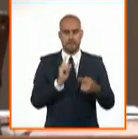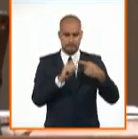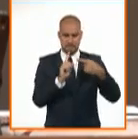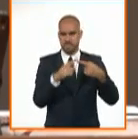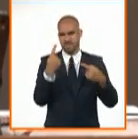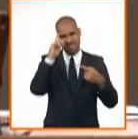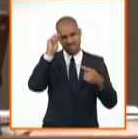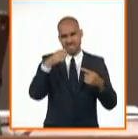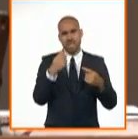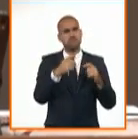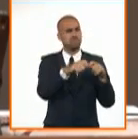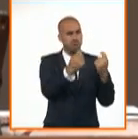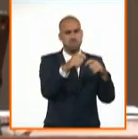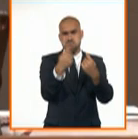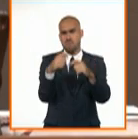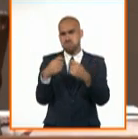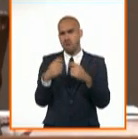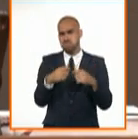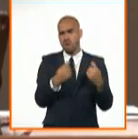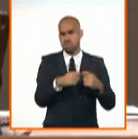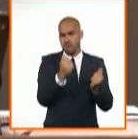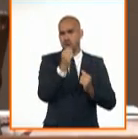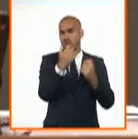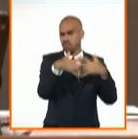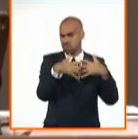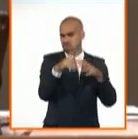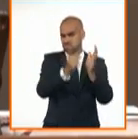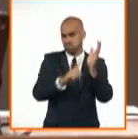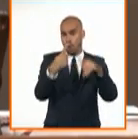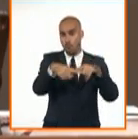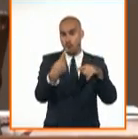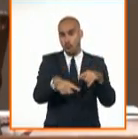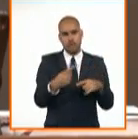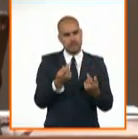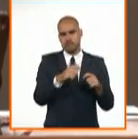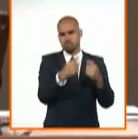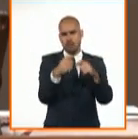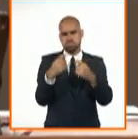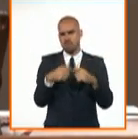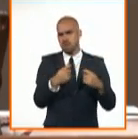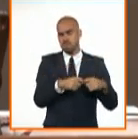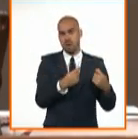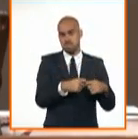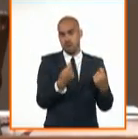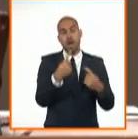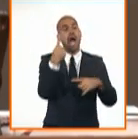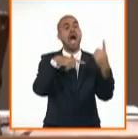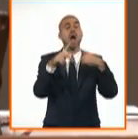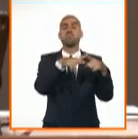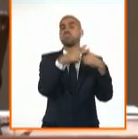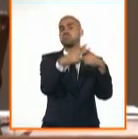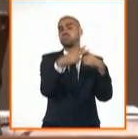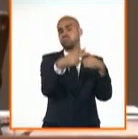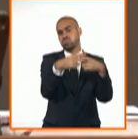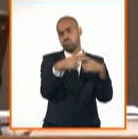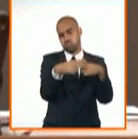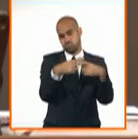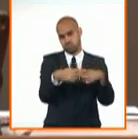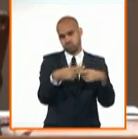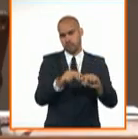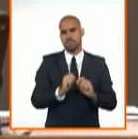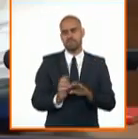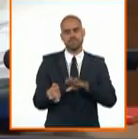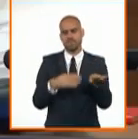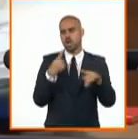mantenimientos que se han tenido que dar a las plantas de generación eléctricas por las vías técnicas y al déficit en la